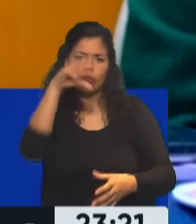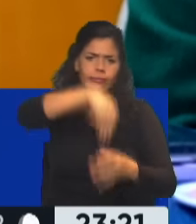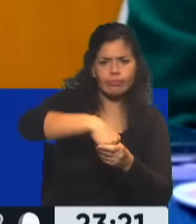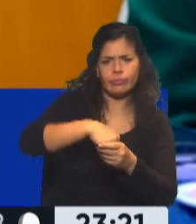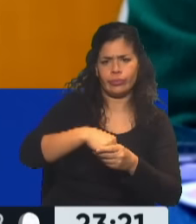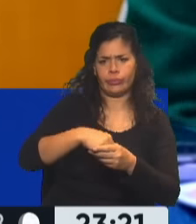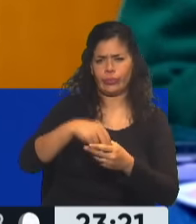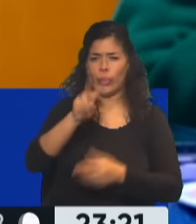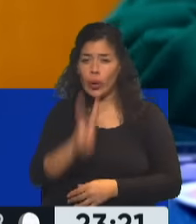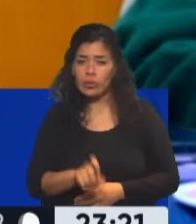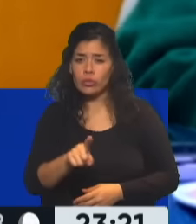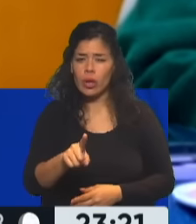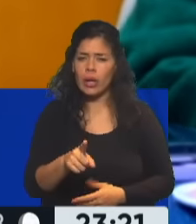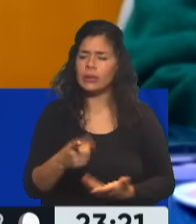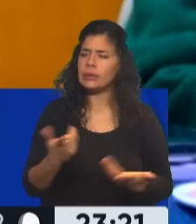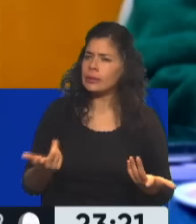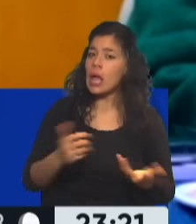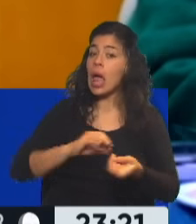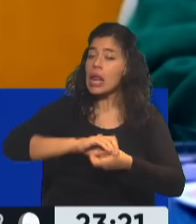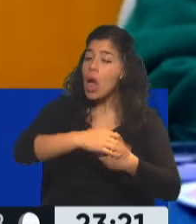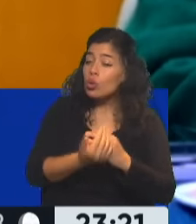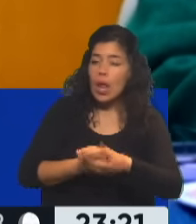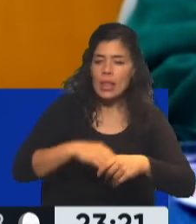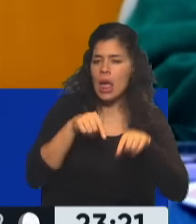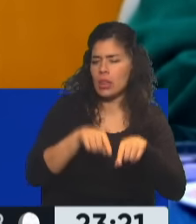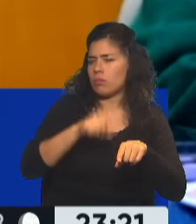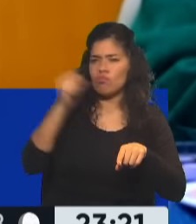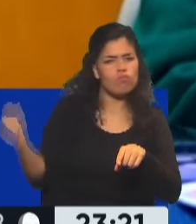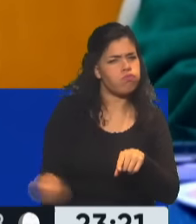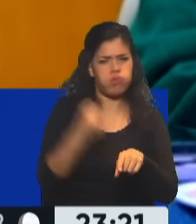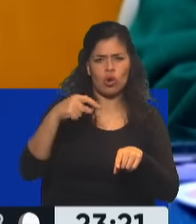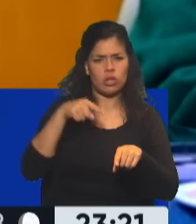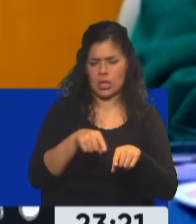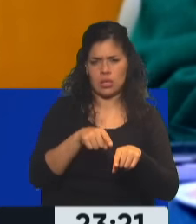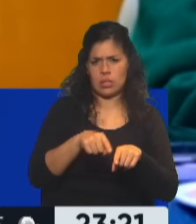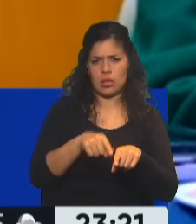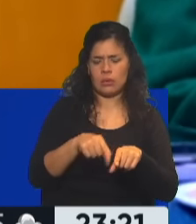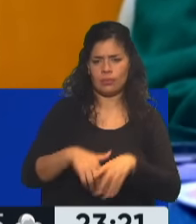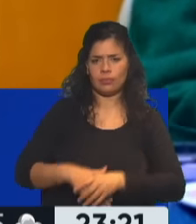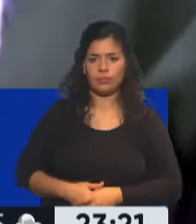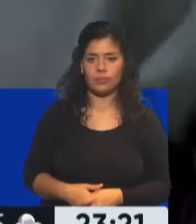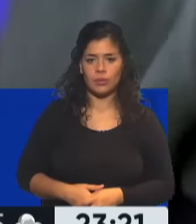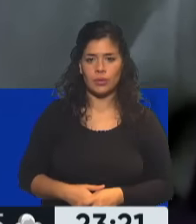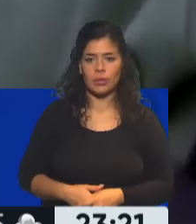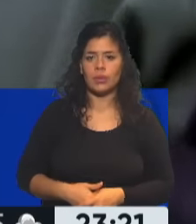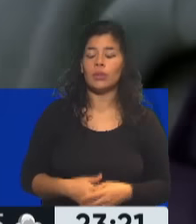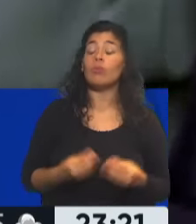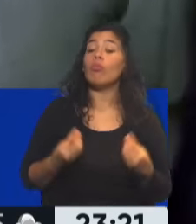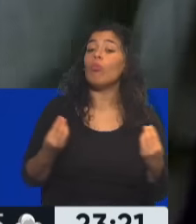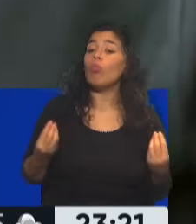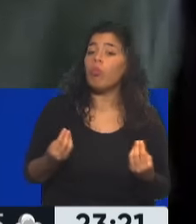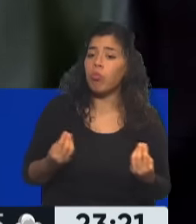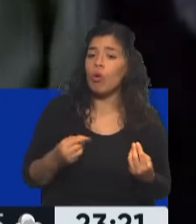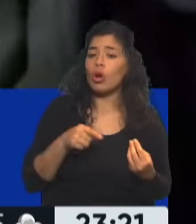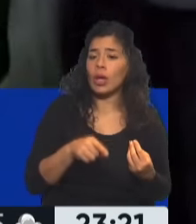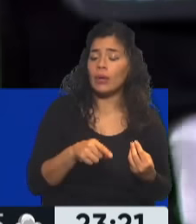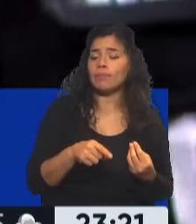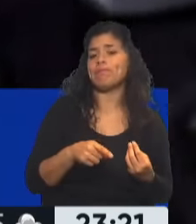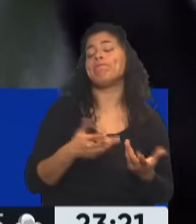proceso electoral, con garantías en especial para la oposición, otorgando un